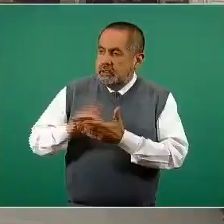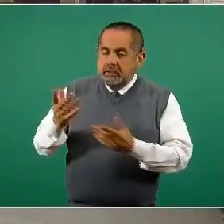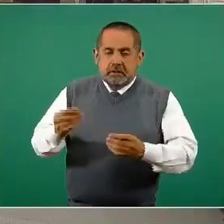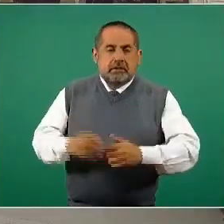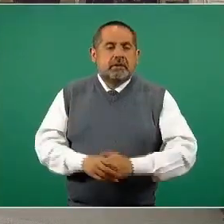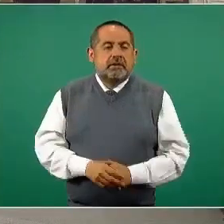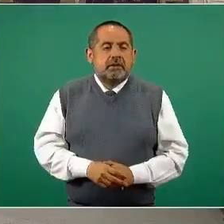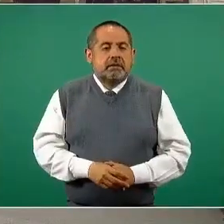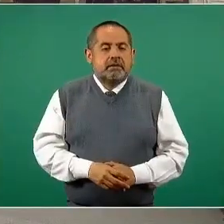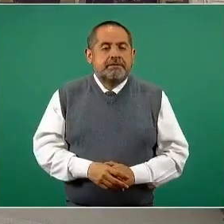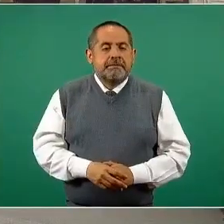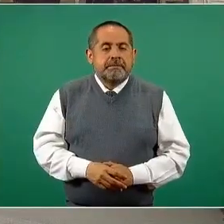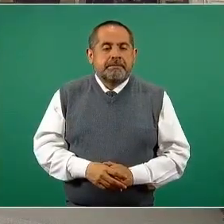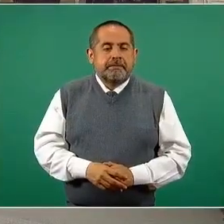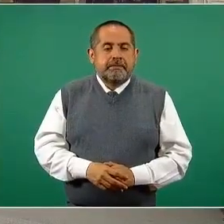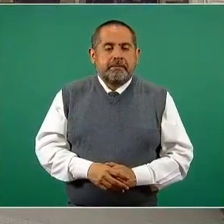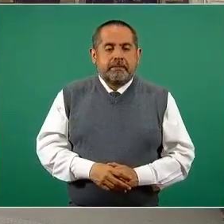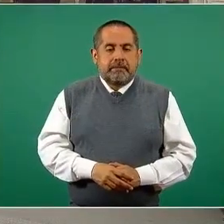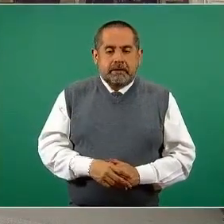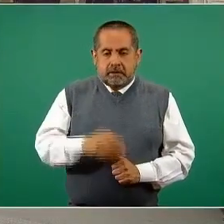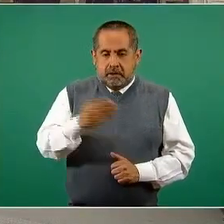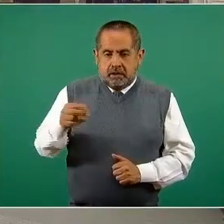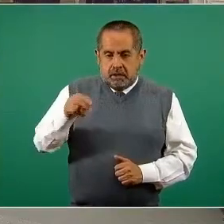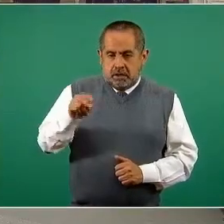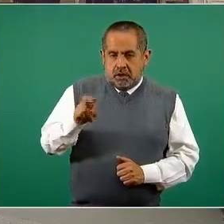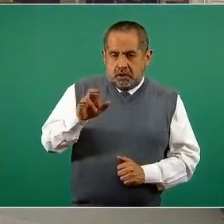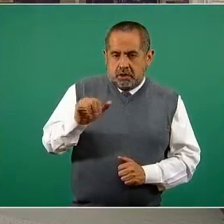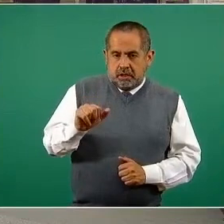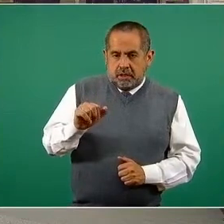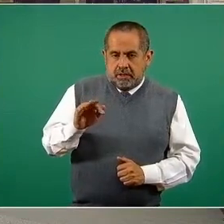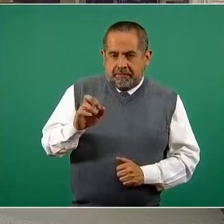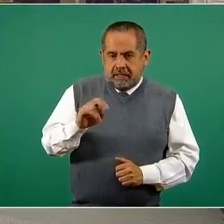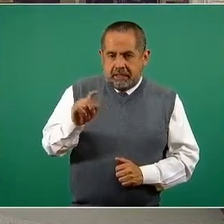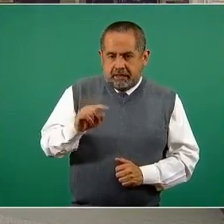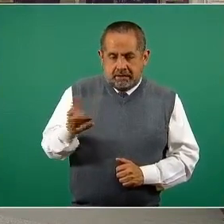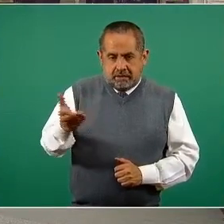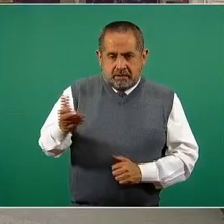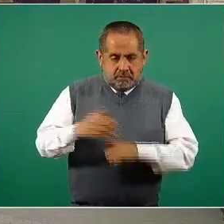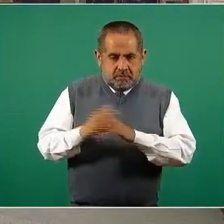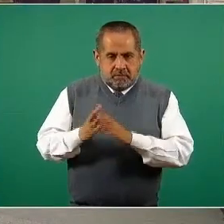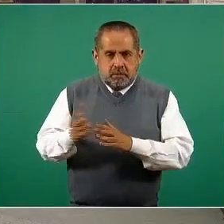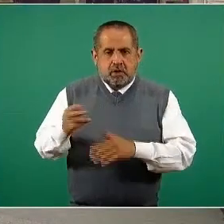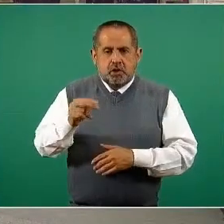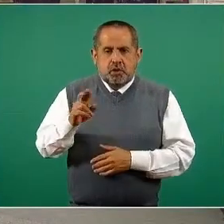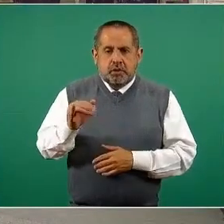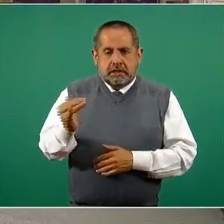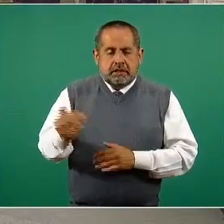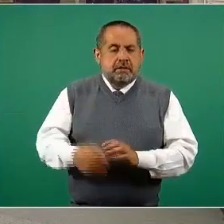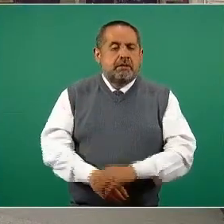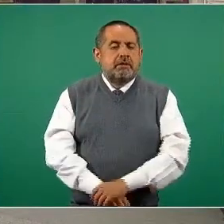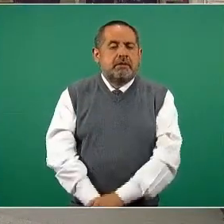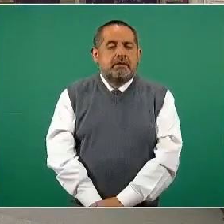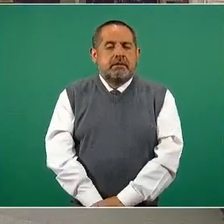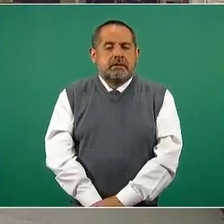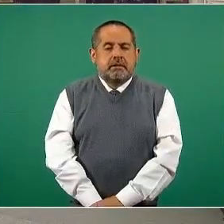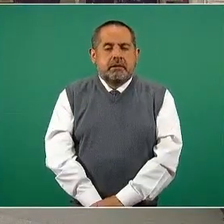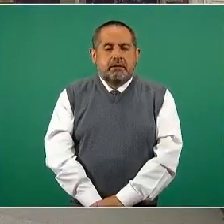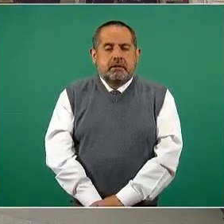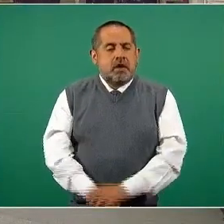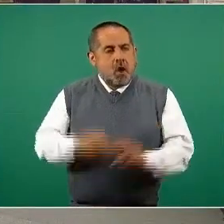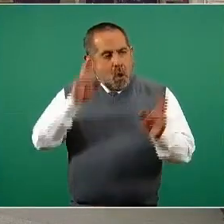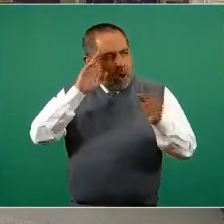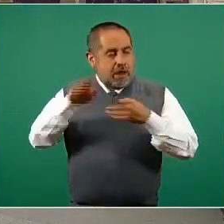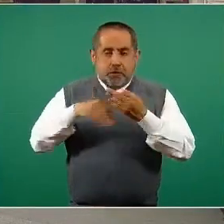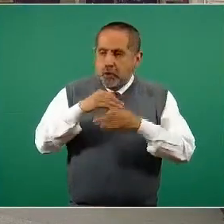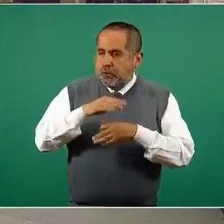gracias. Ya, a Nuria Fernández, expresate. Por favor, Nuri. Hola a todos